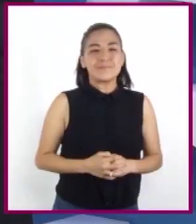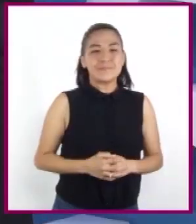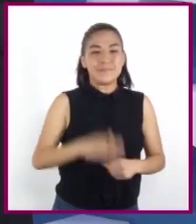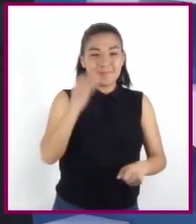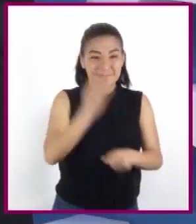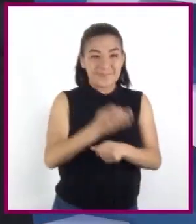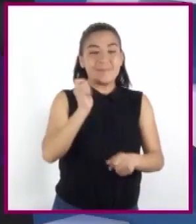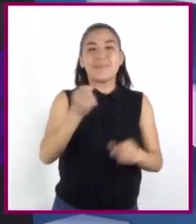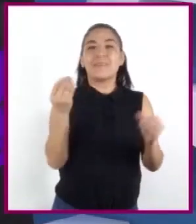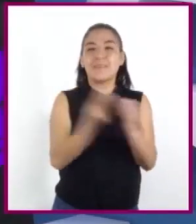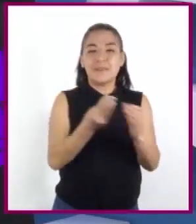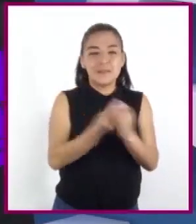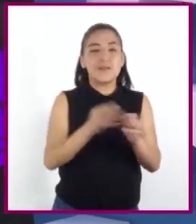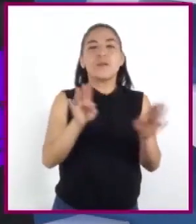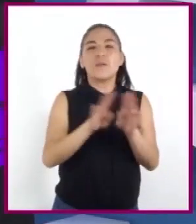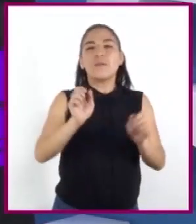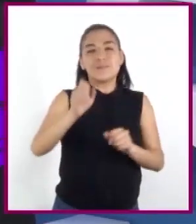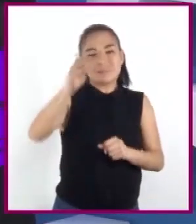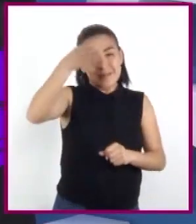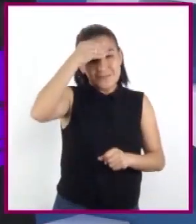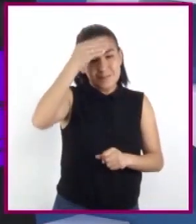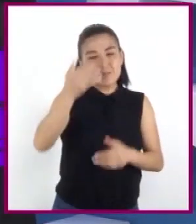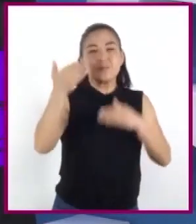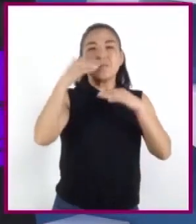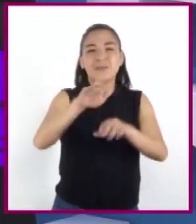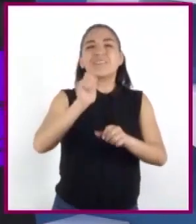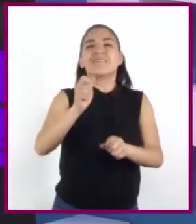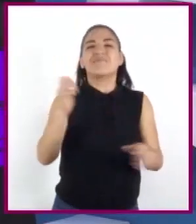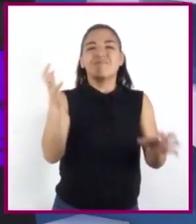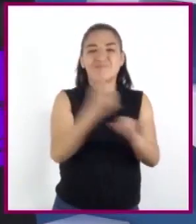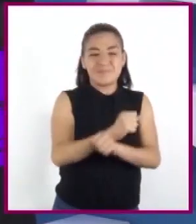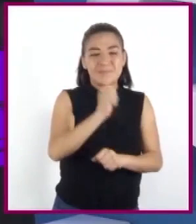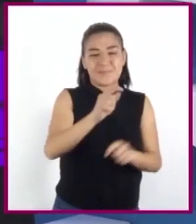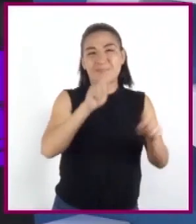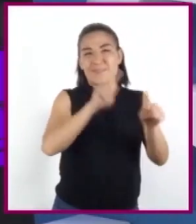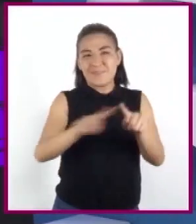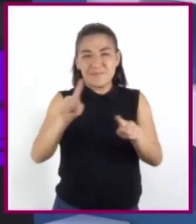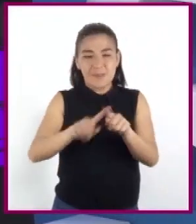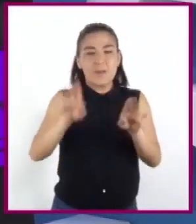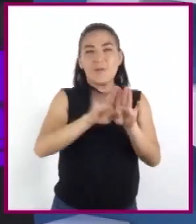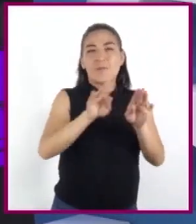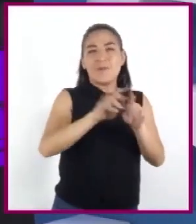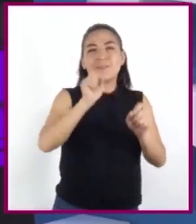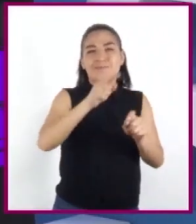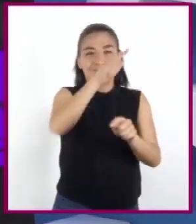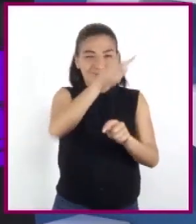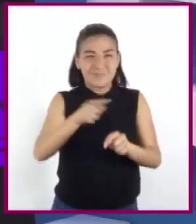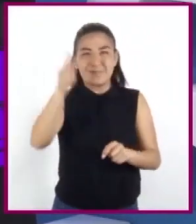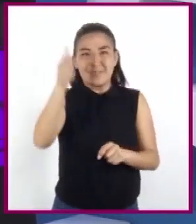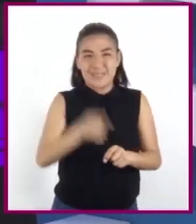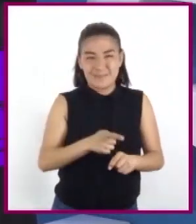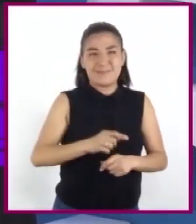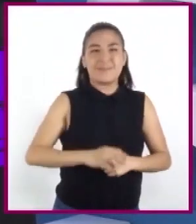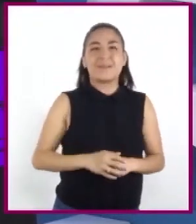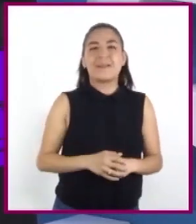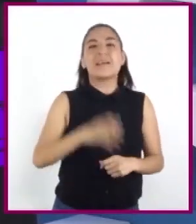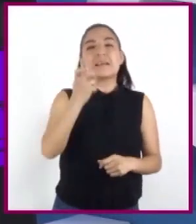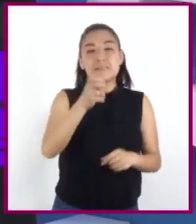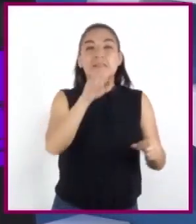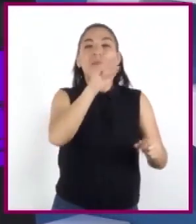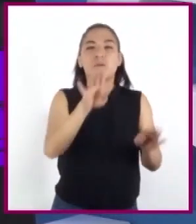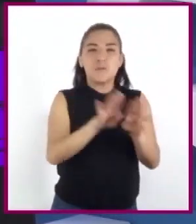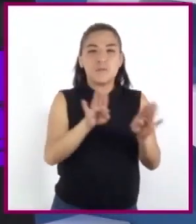En esta sesión retomaremos lo que aprendieron sobre el significado de variación lineal y su representación tabular. Trabajaremos